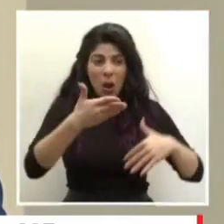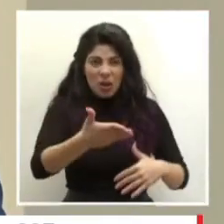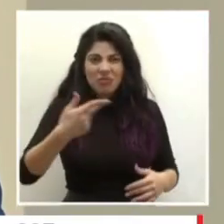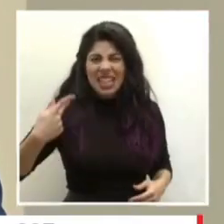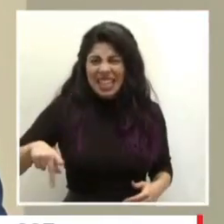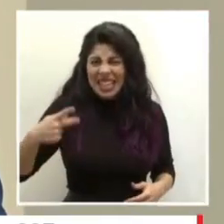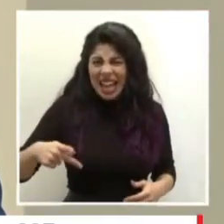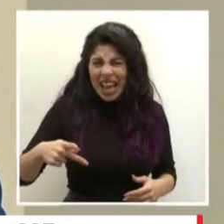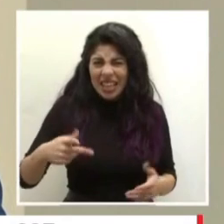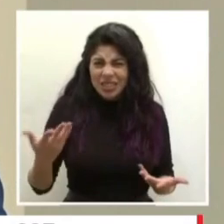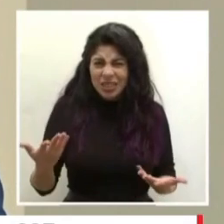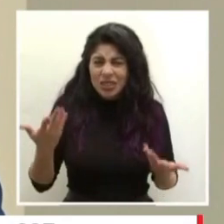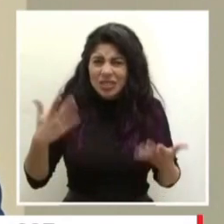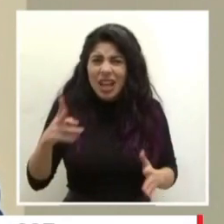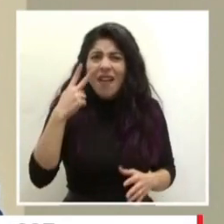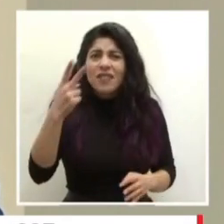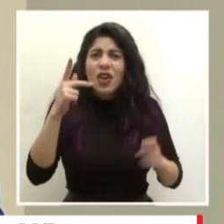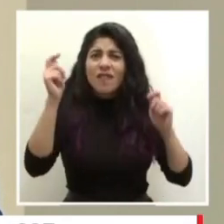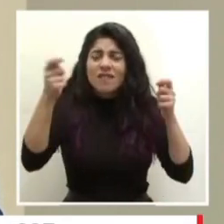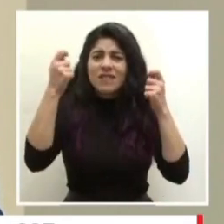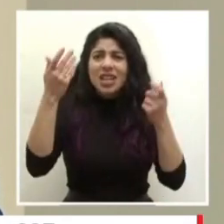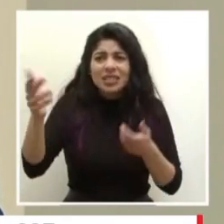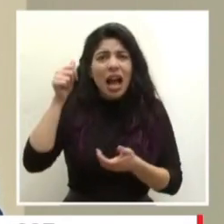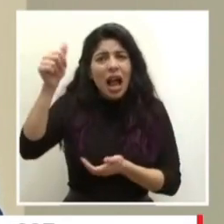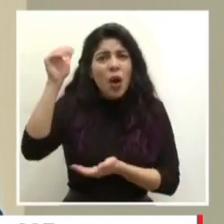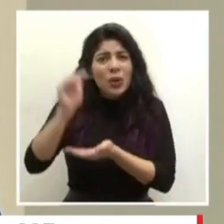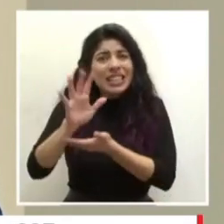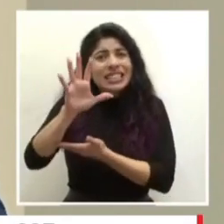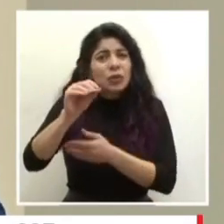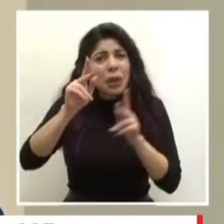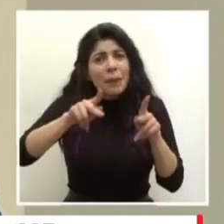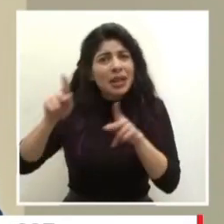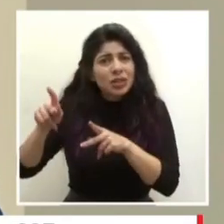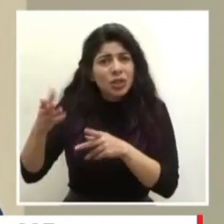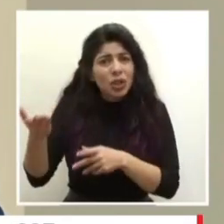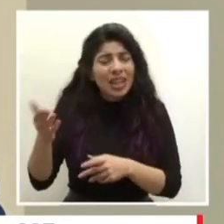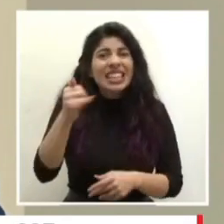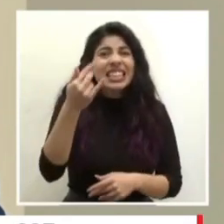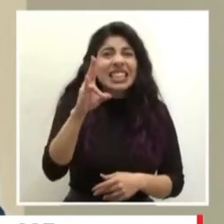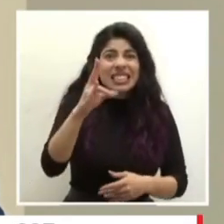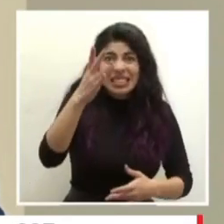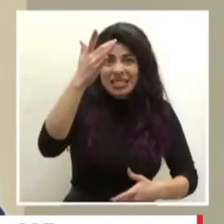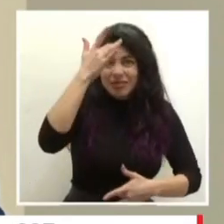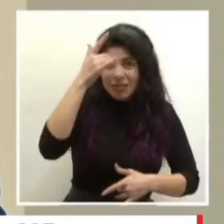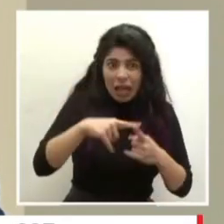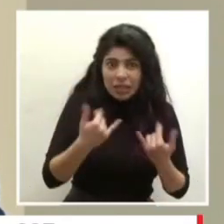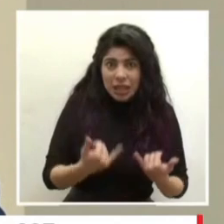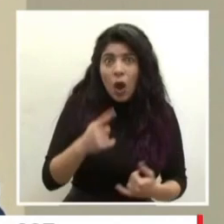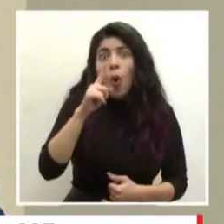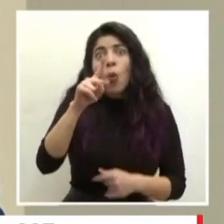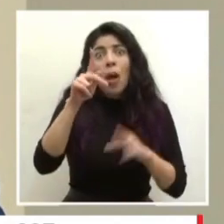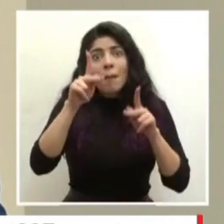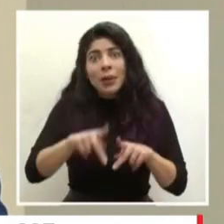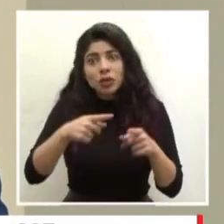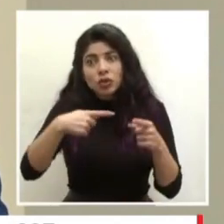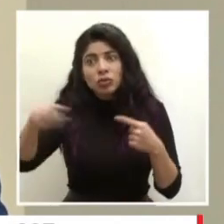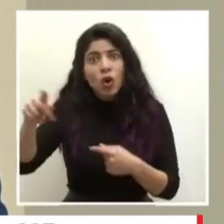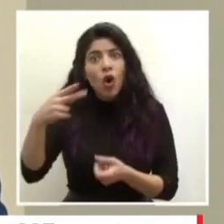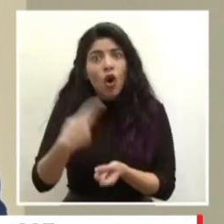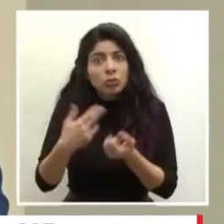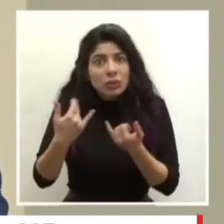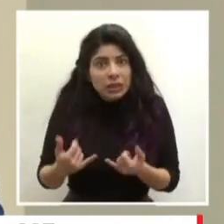riesgo enorme. Ya lo vimos con la fiesta de la abuelita, 50 personas, 17 infectados hasta el momento, una persona hospitalizada.